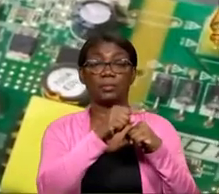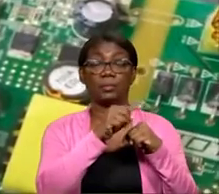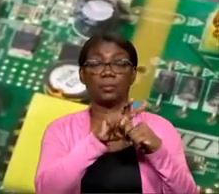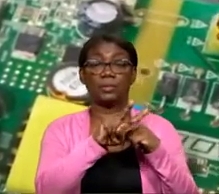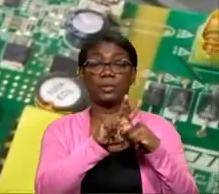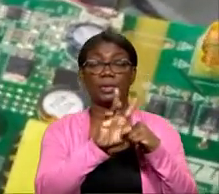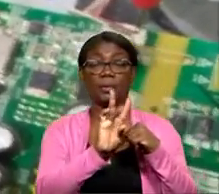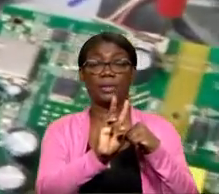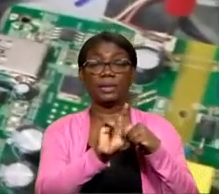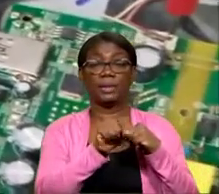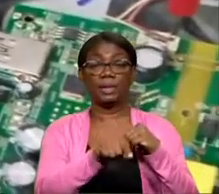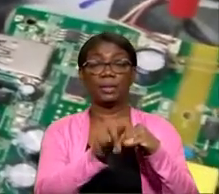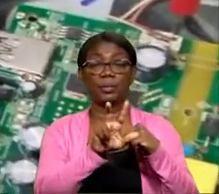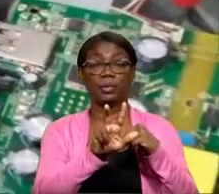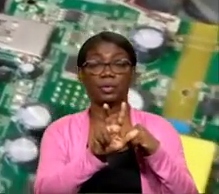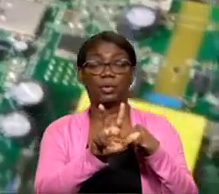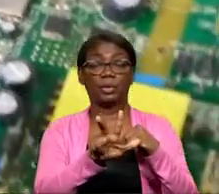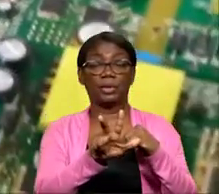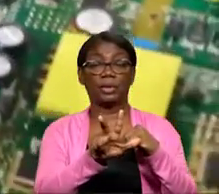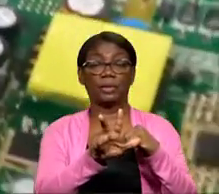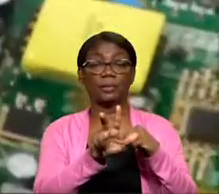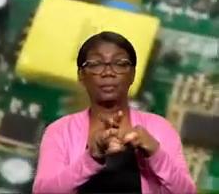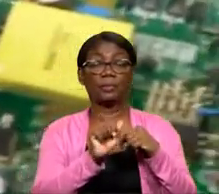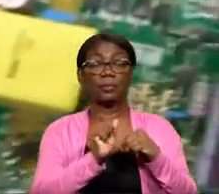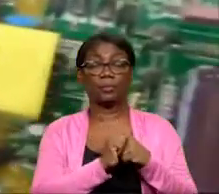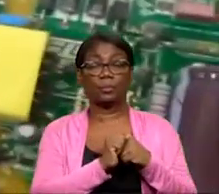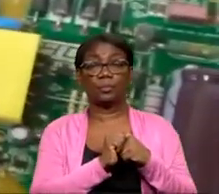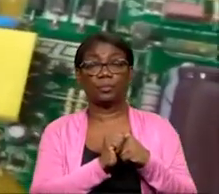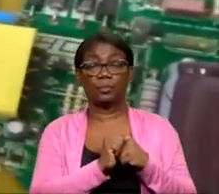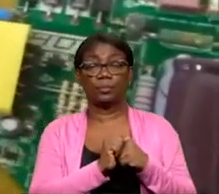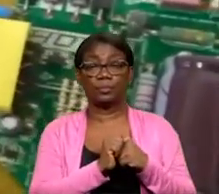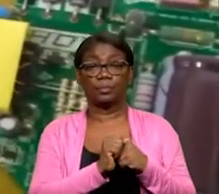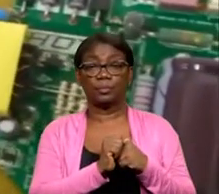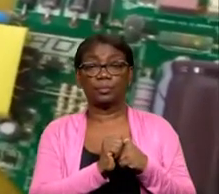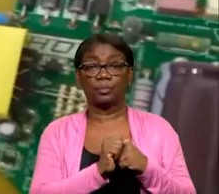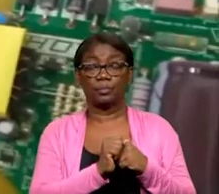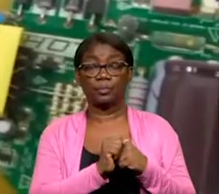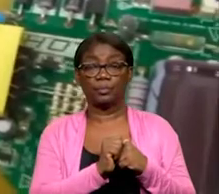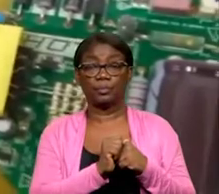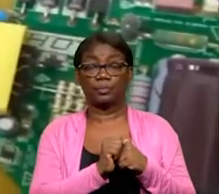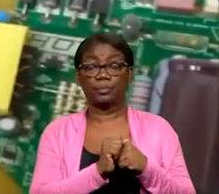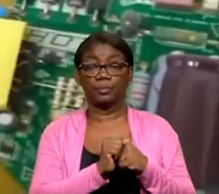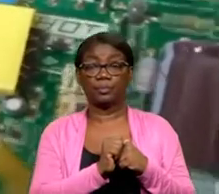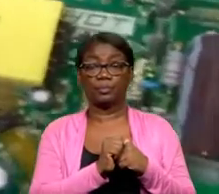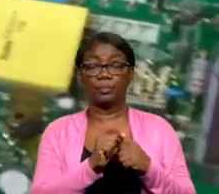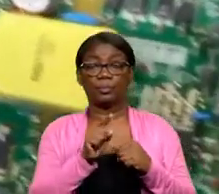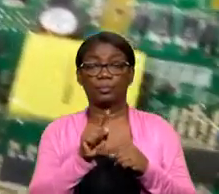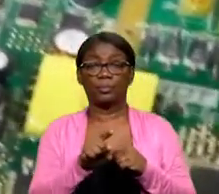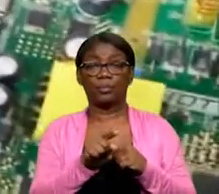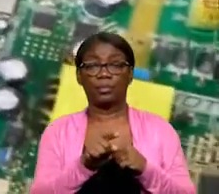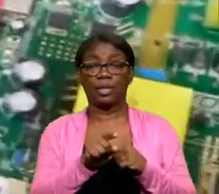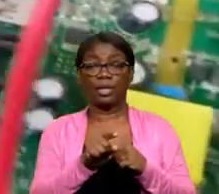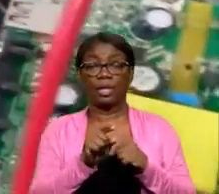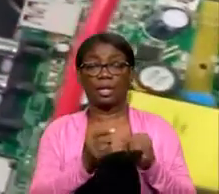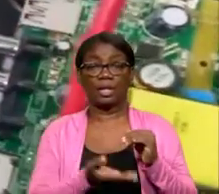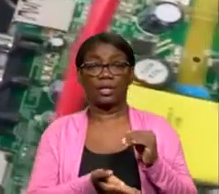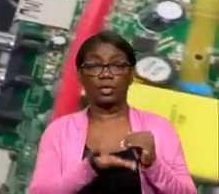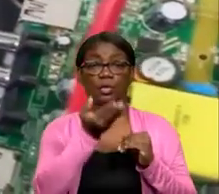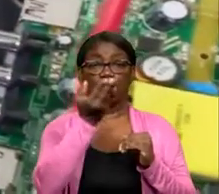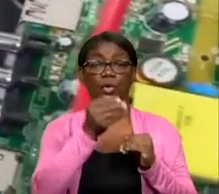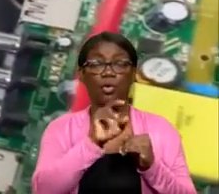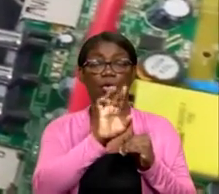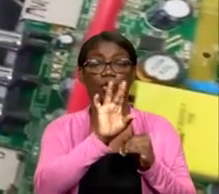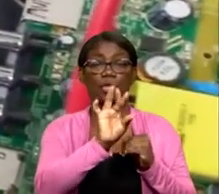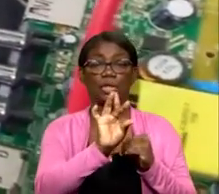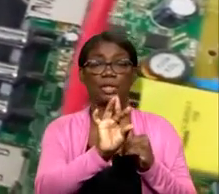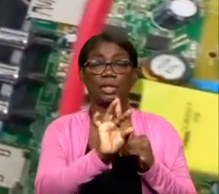tenemos 27.3 voltios. Vamos a darle power y vemos que subió hasta